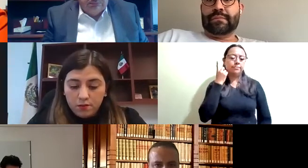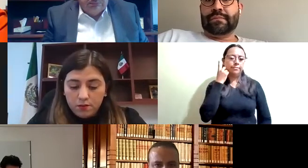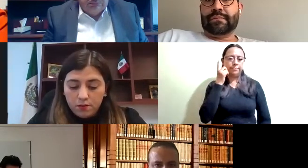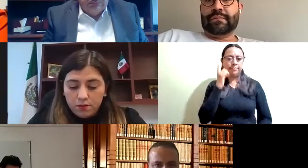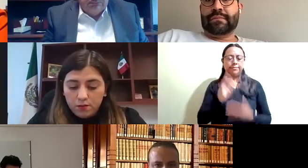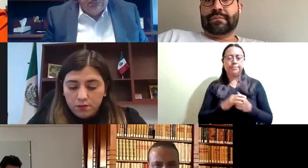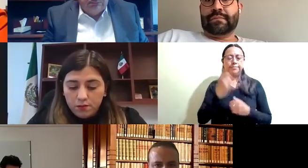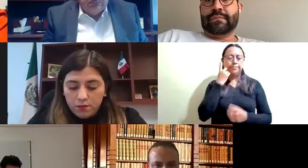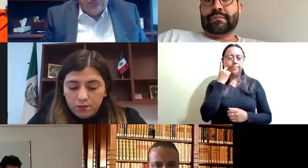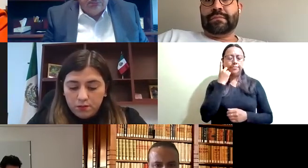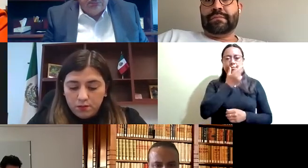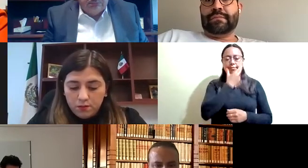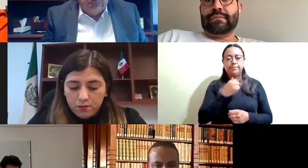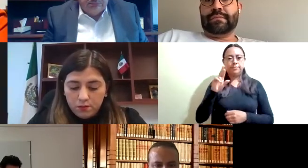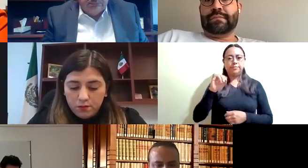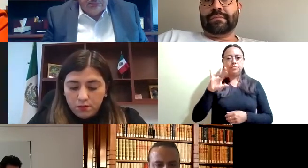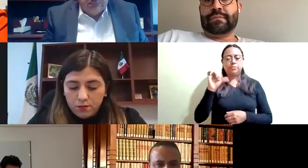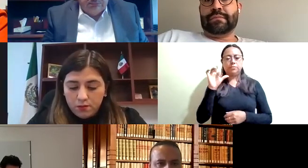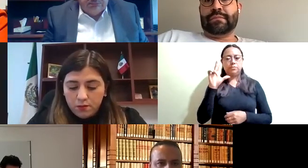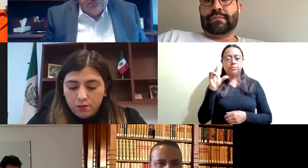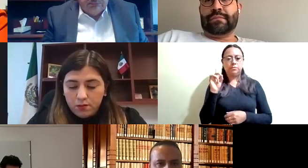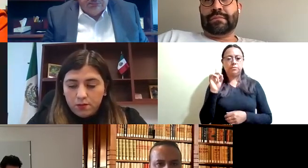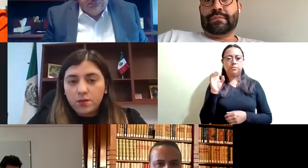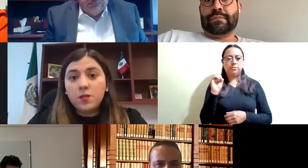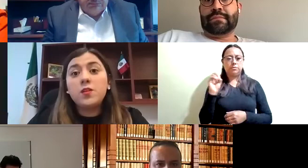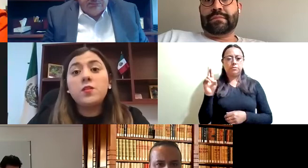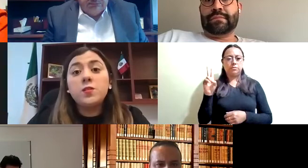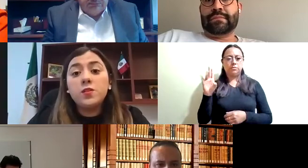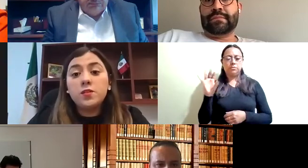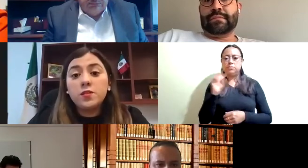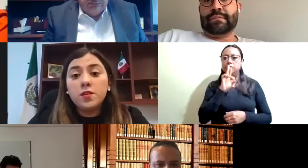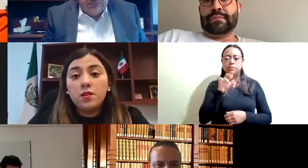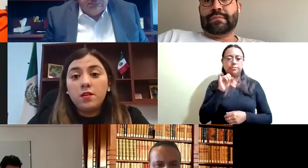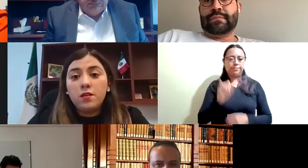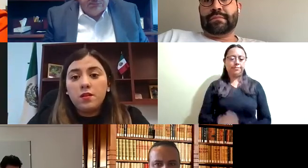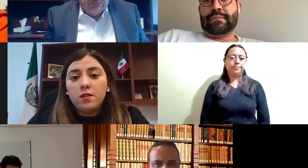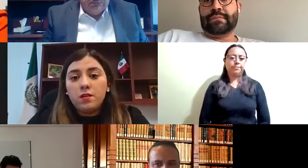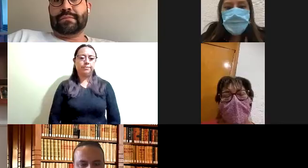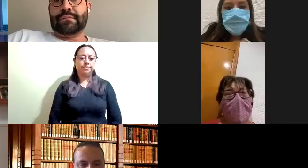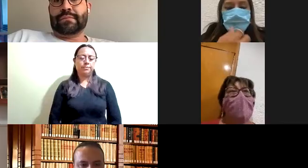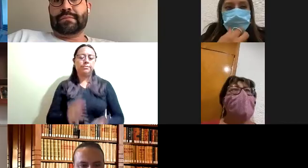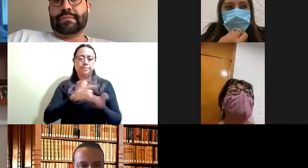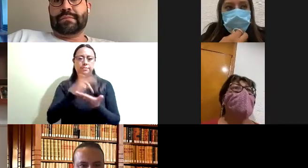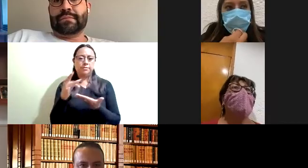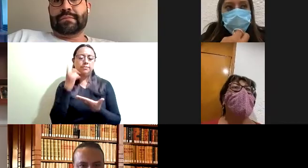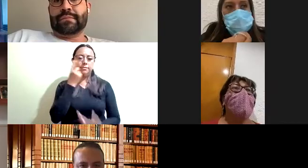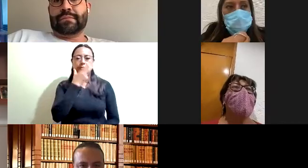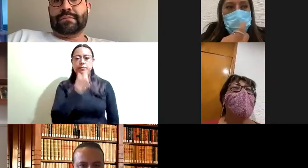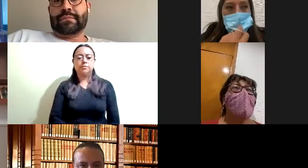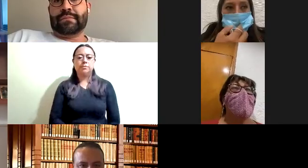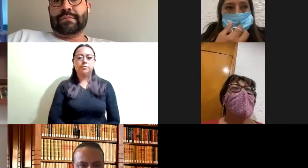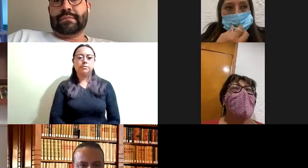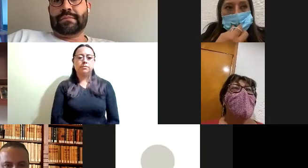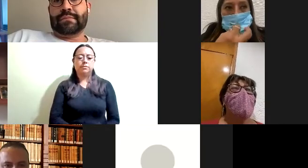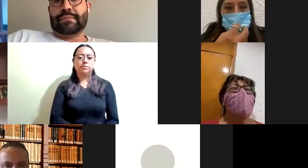Diputado Ricardo Rubio Torres. Ricardo Rubio, en pro. Gracias, diputado.